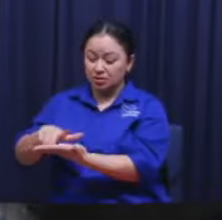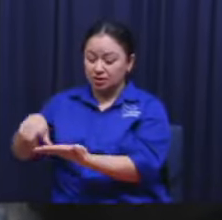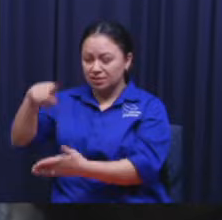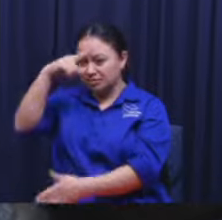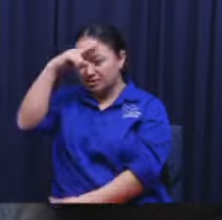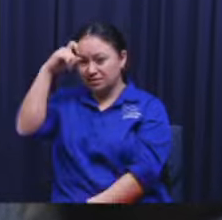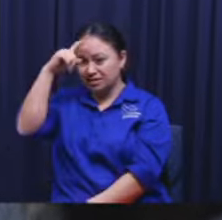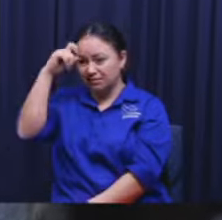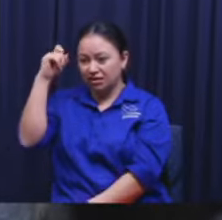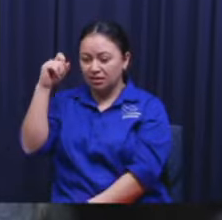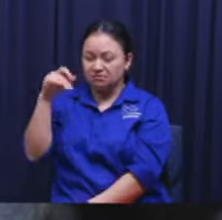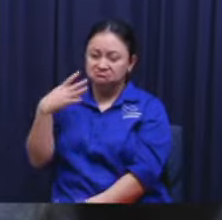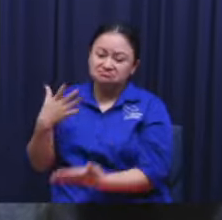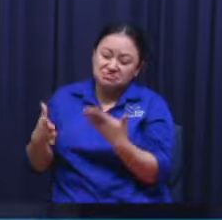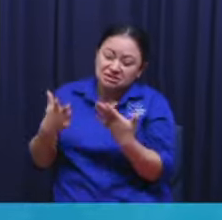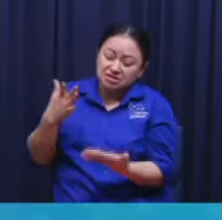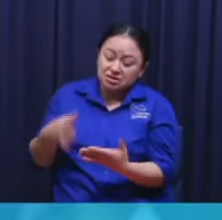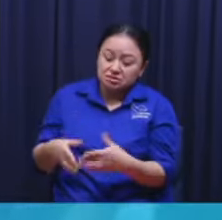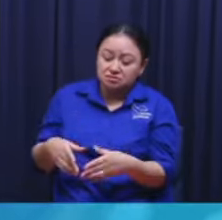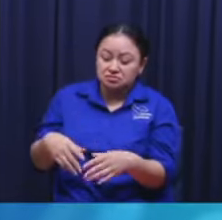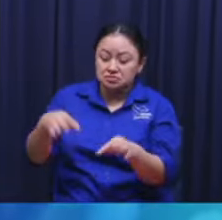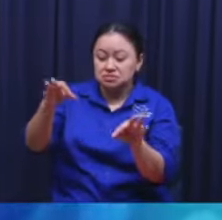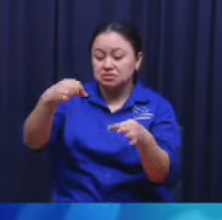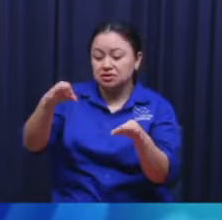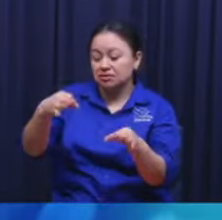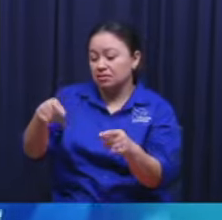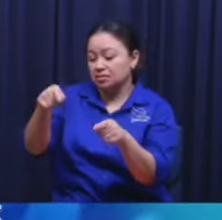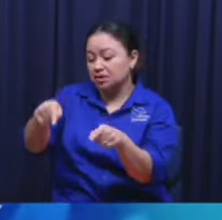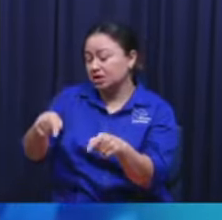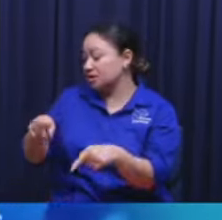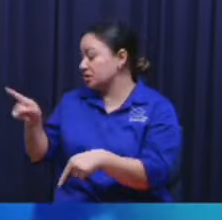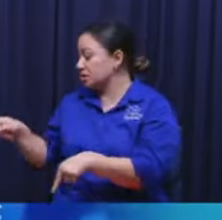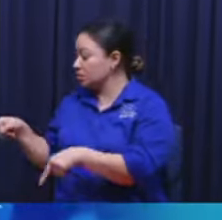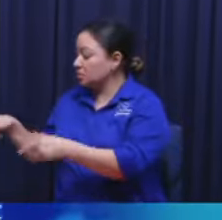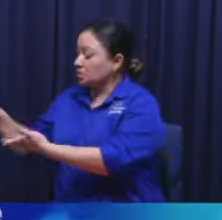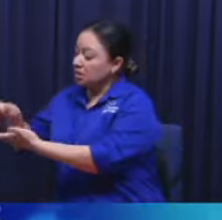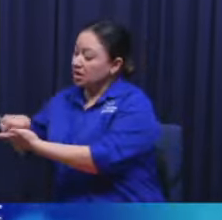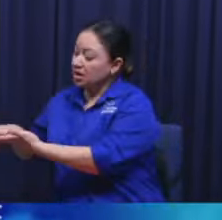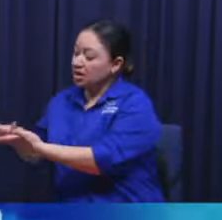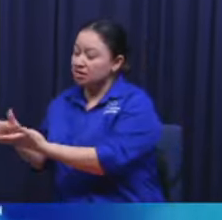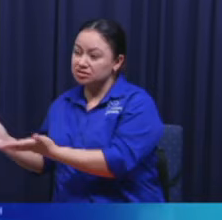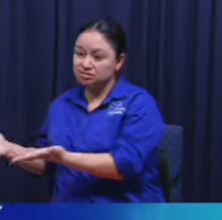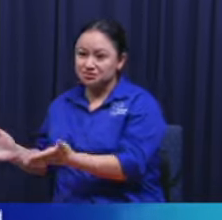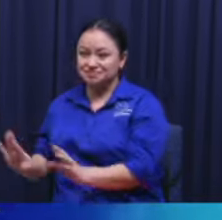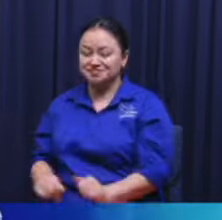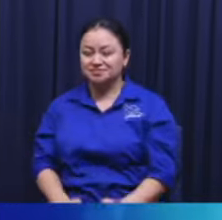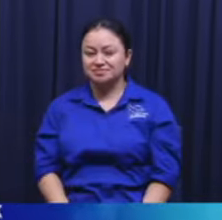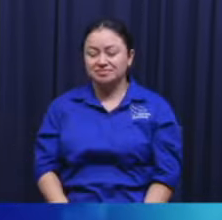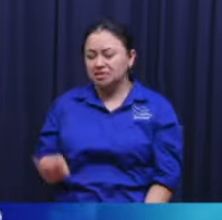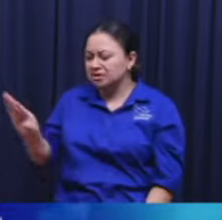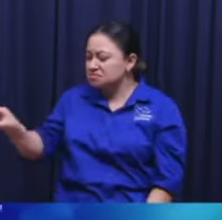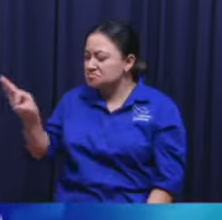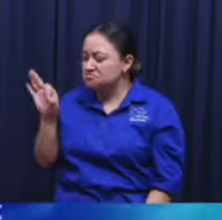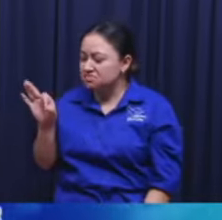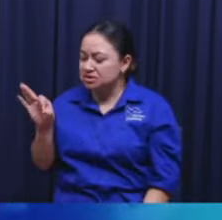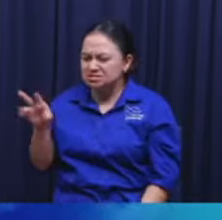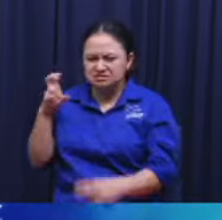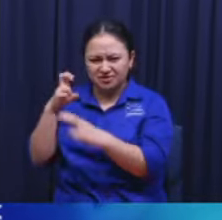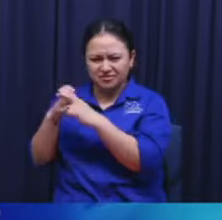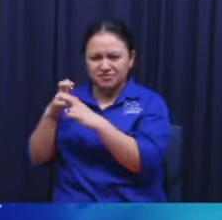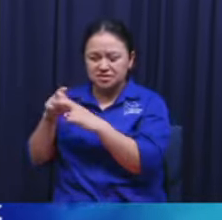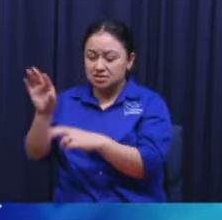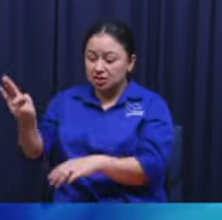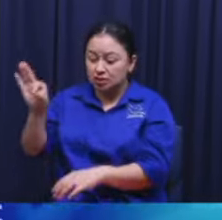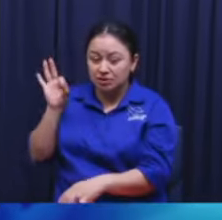por aquí, otro por allá y otro por acá, y después no sé dónde encontrar lo que había dejado ahí. Y